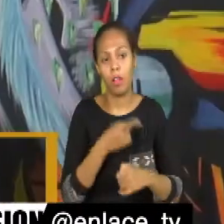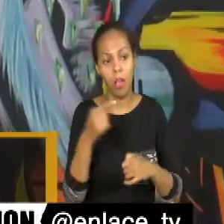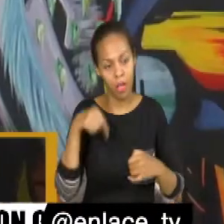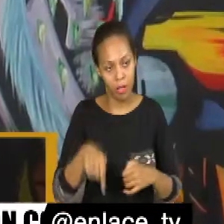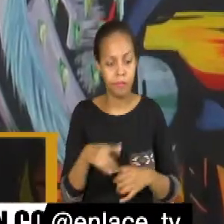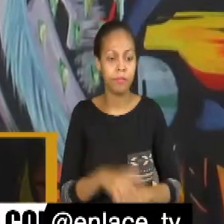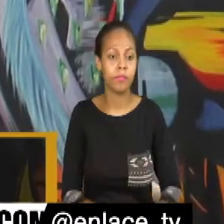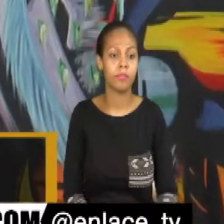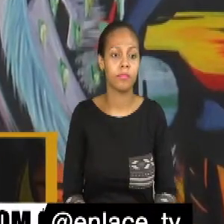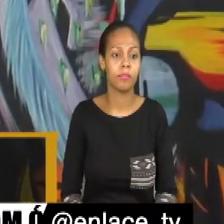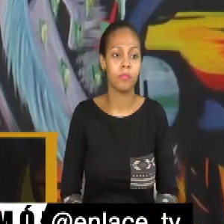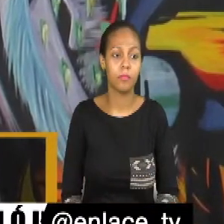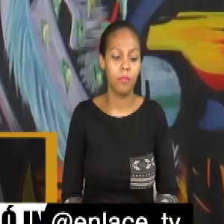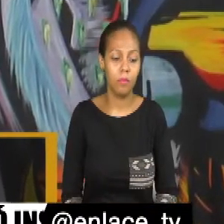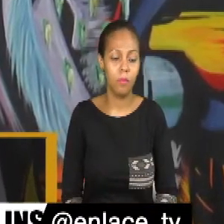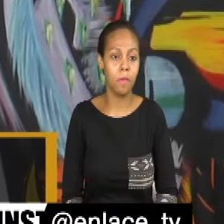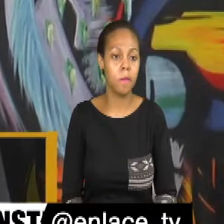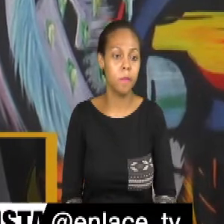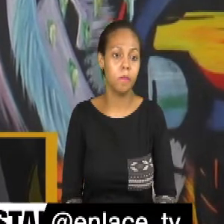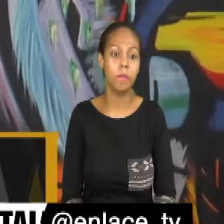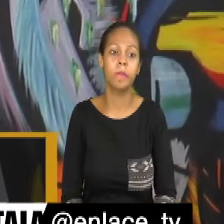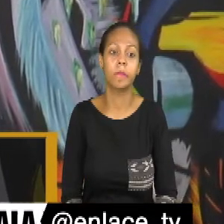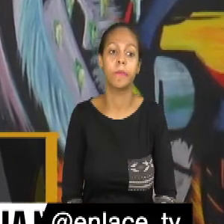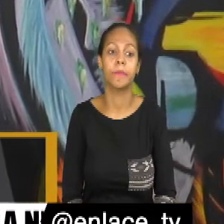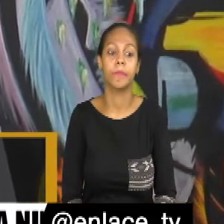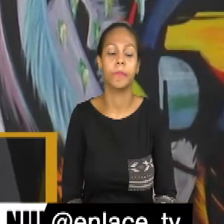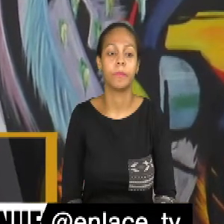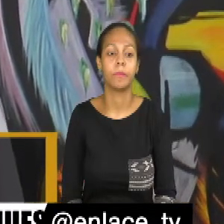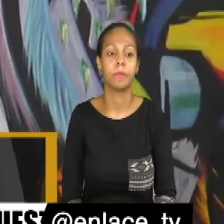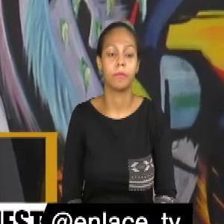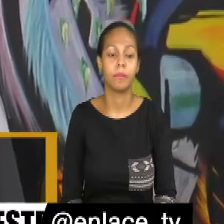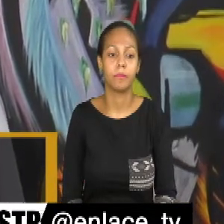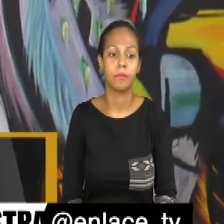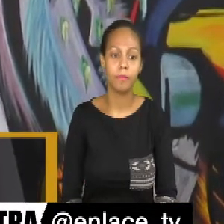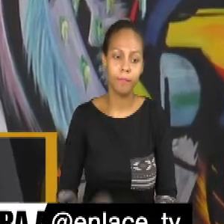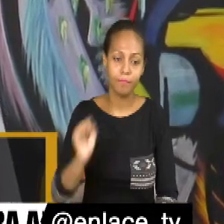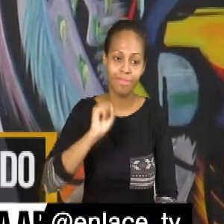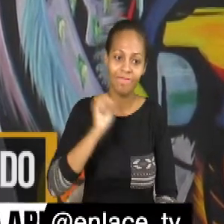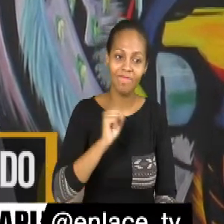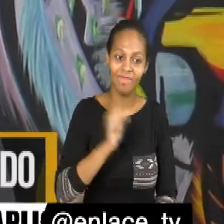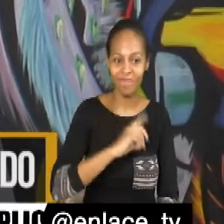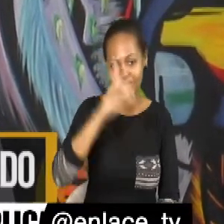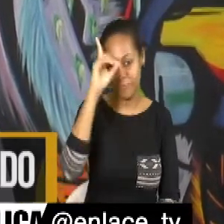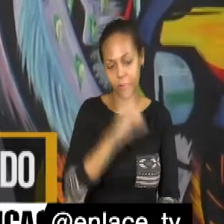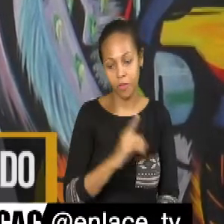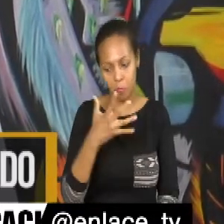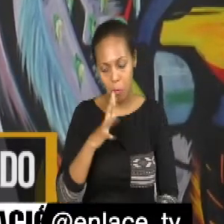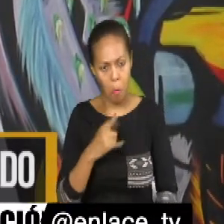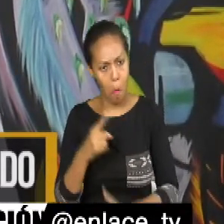nacional. Decidimos, en reunión que estuvimos hace aproximadamente un mes,